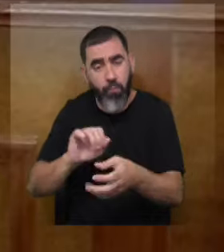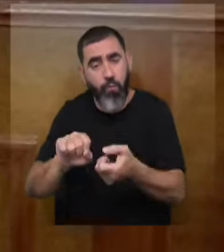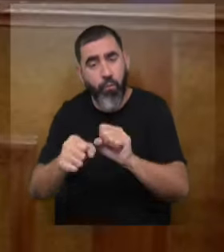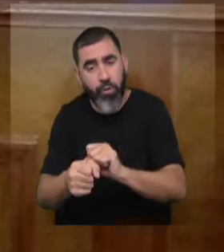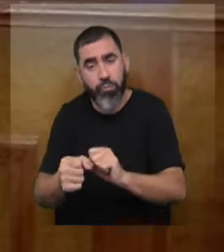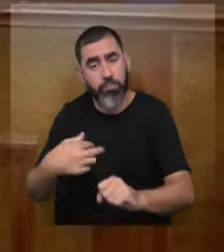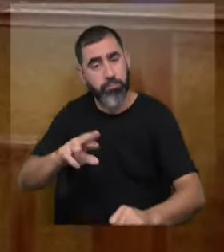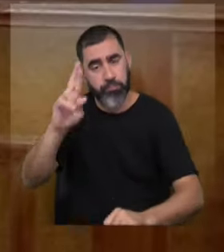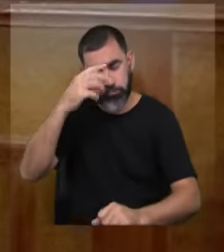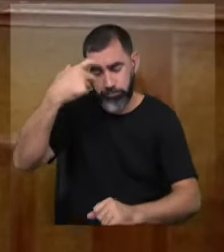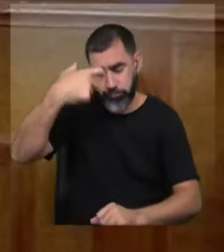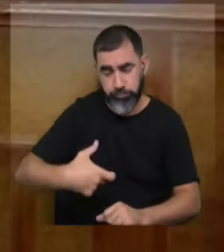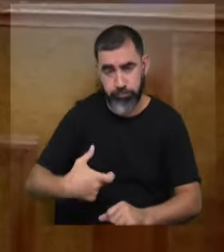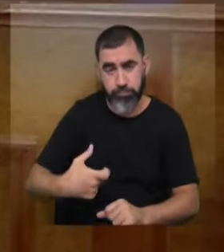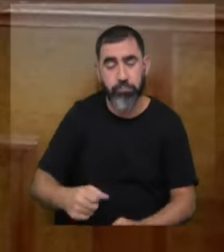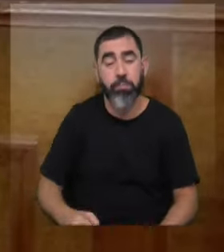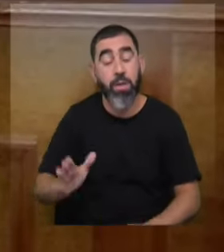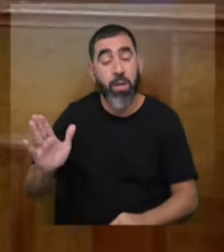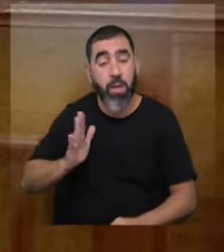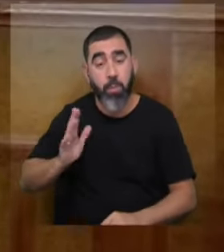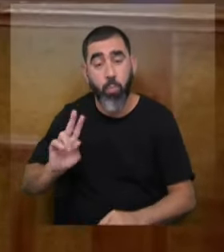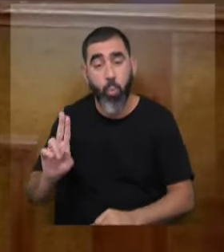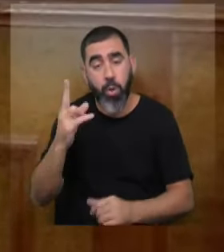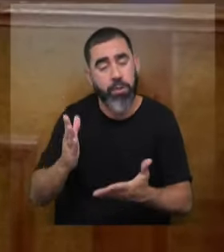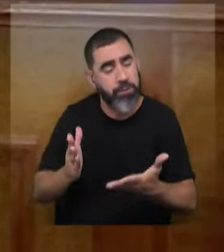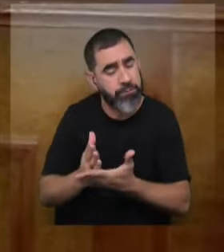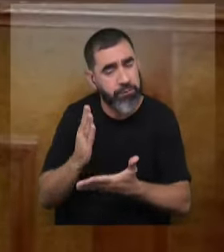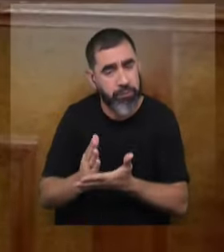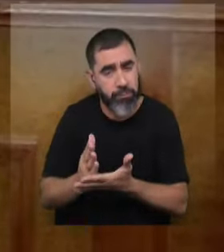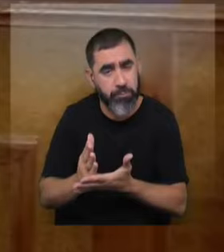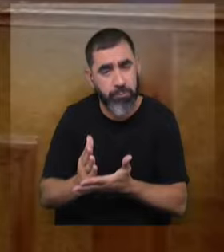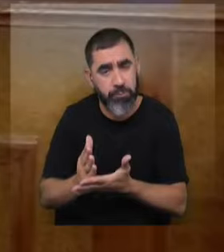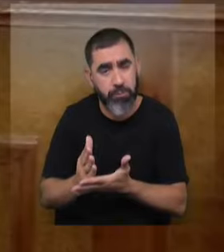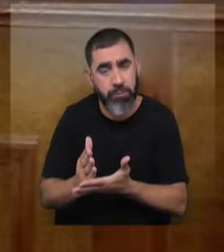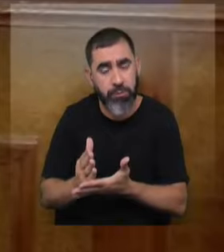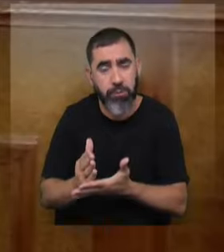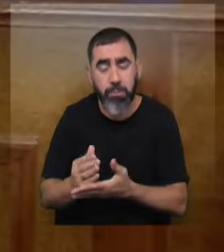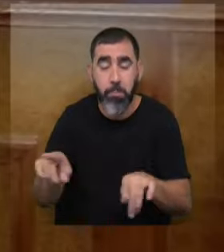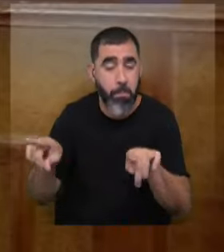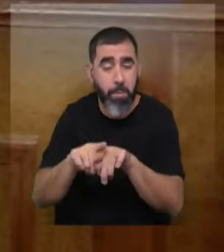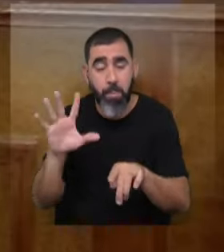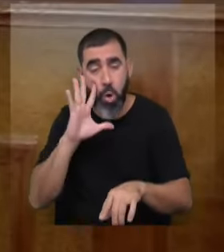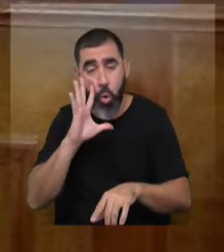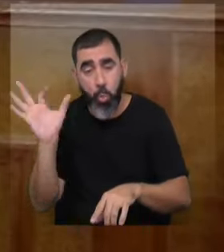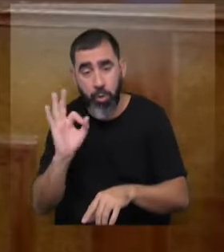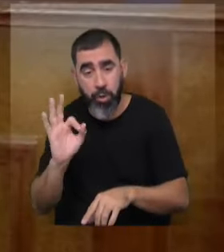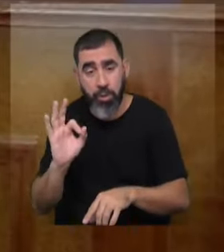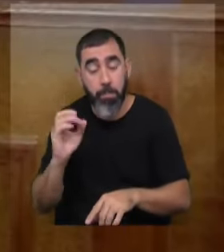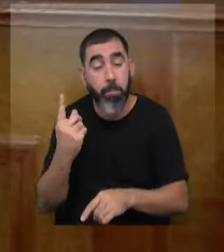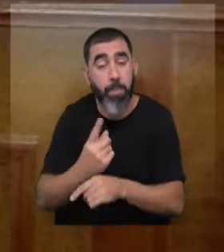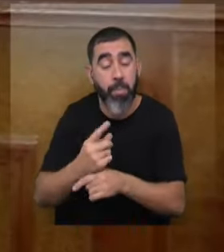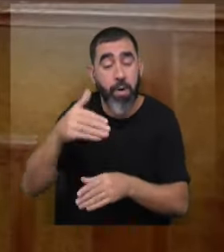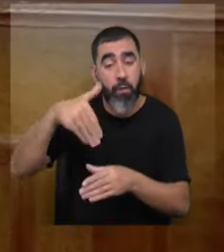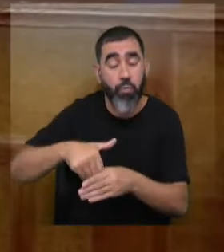hacerse respetar. Y yo creo que la mujer en el Uruguay siempre tuvo las mismas posibilidades. Tuvimos las primeras